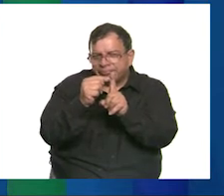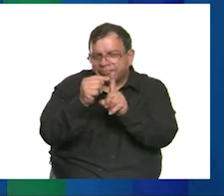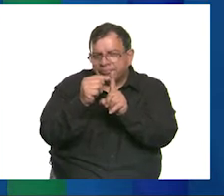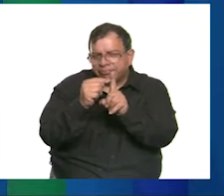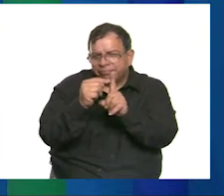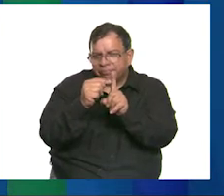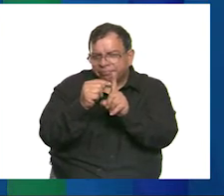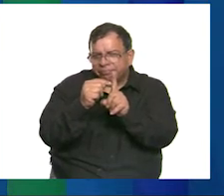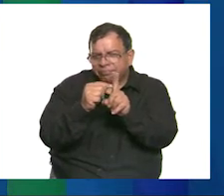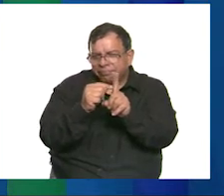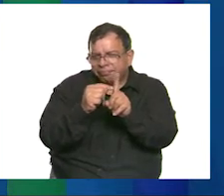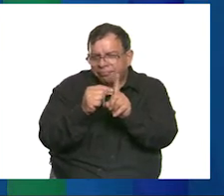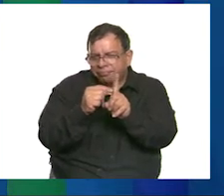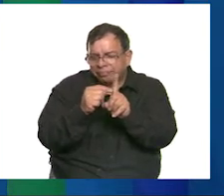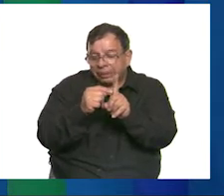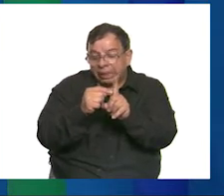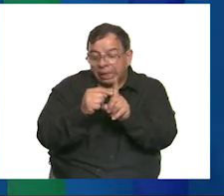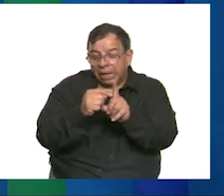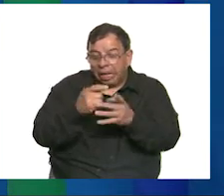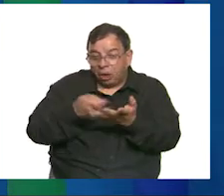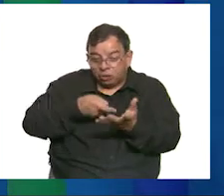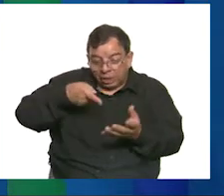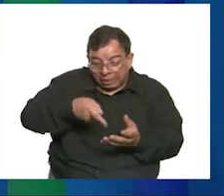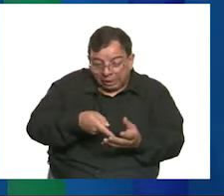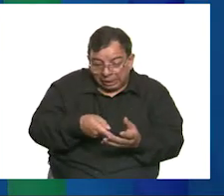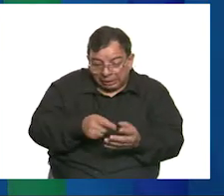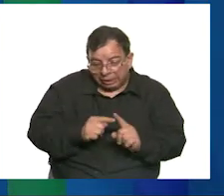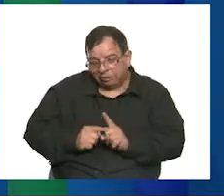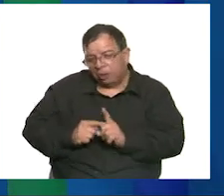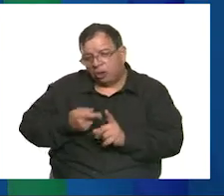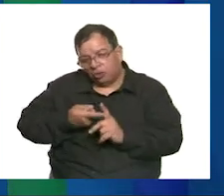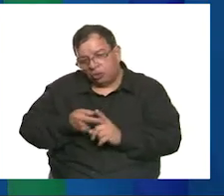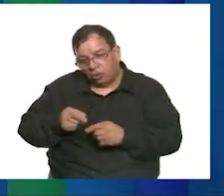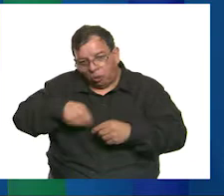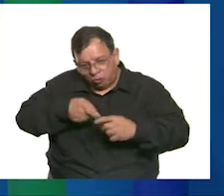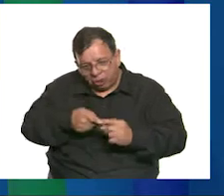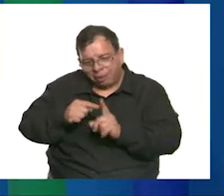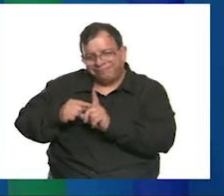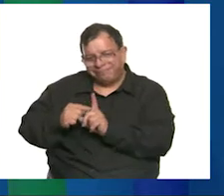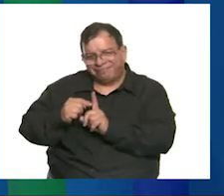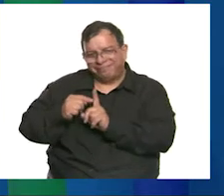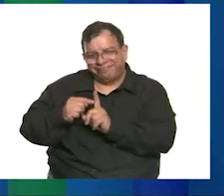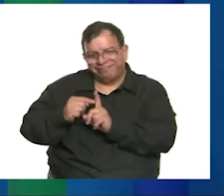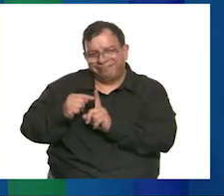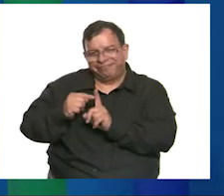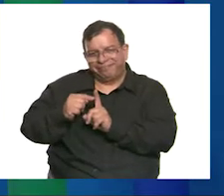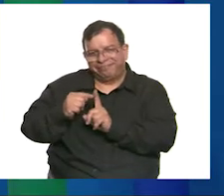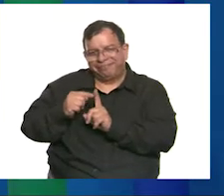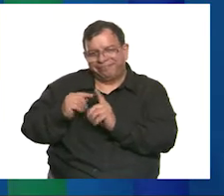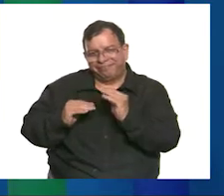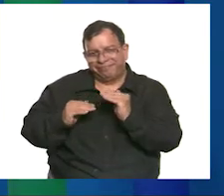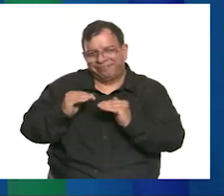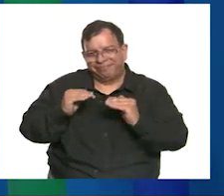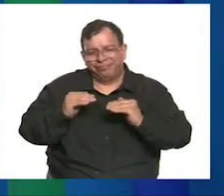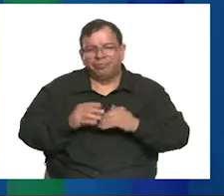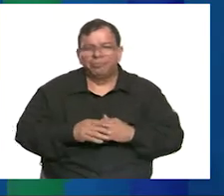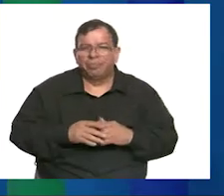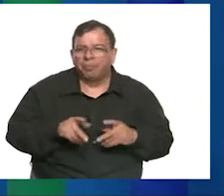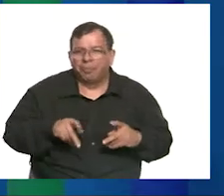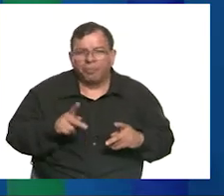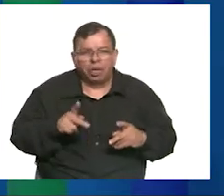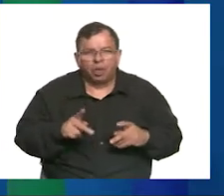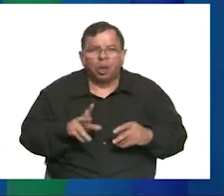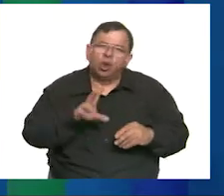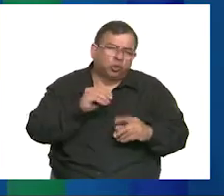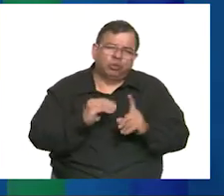la midamos, mientras que la cuchara se calentará a partir de su temperatura ambiental de 20 grados Celsius, pero no